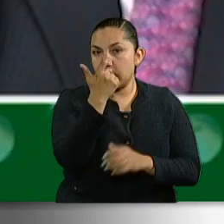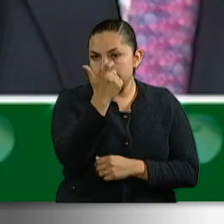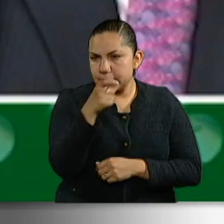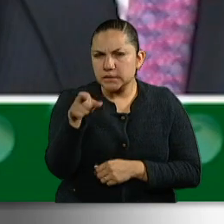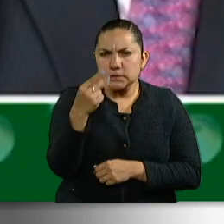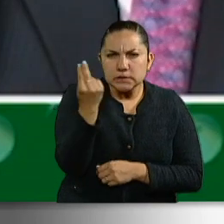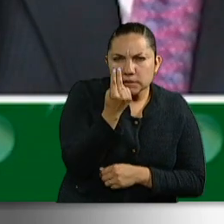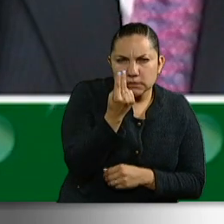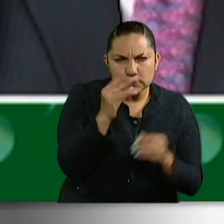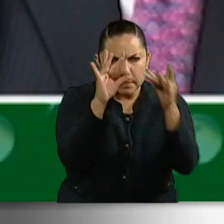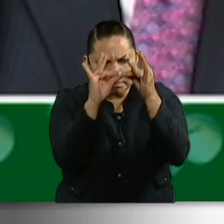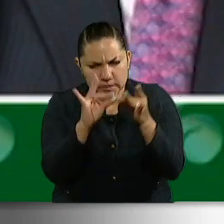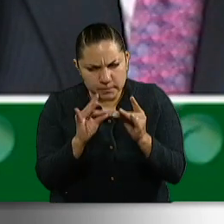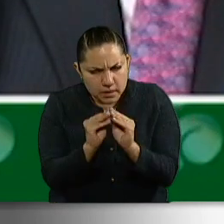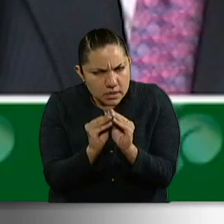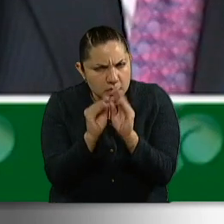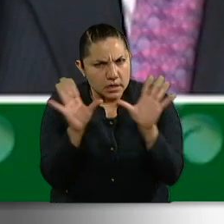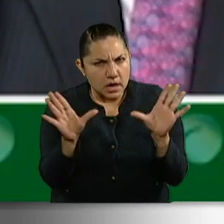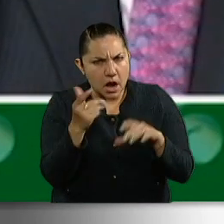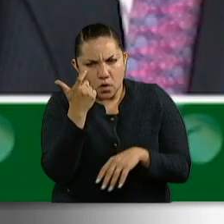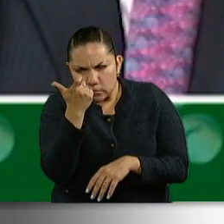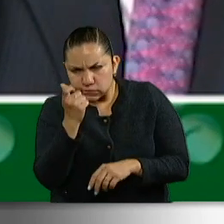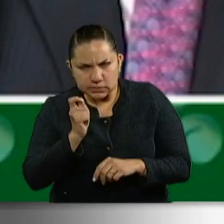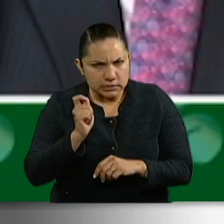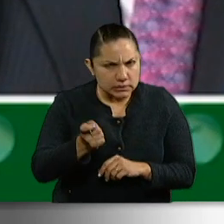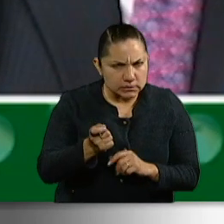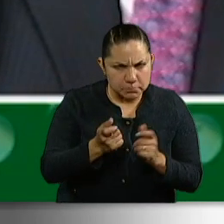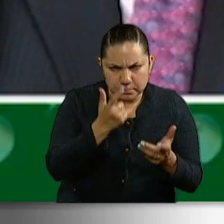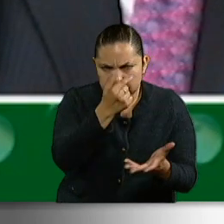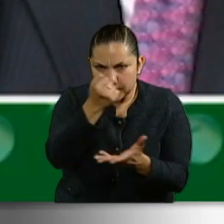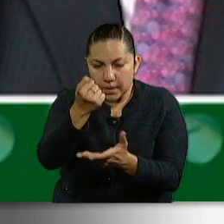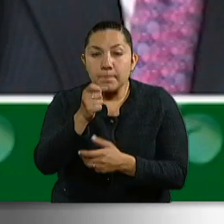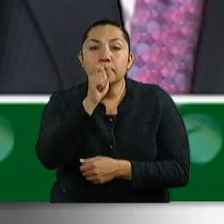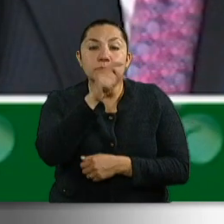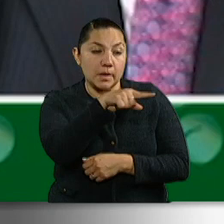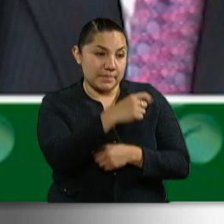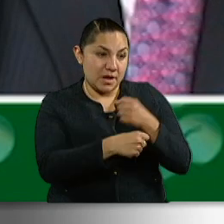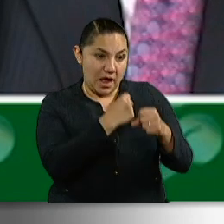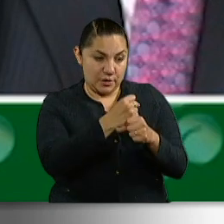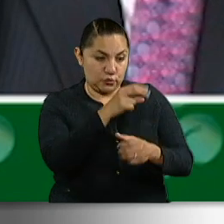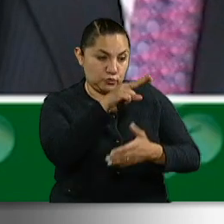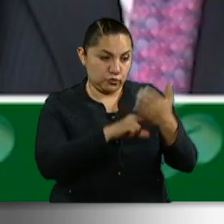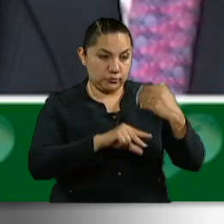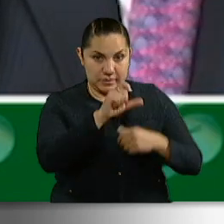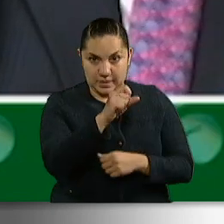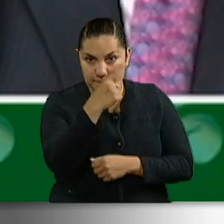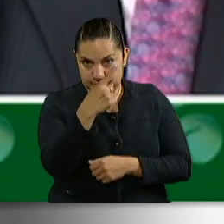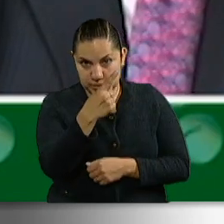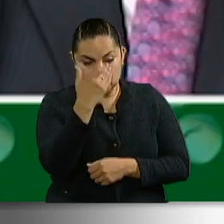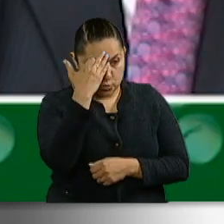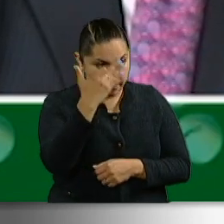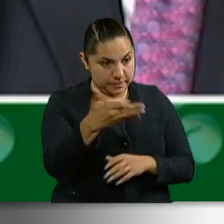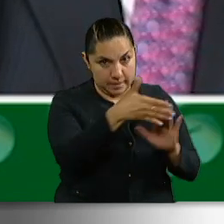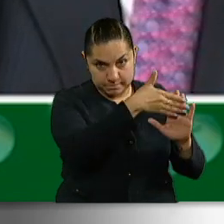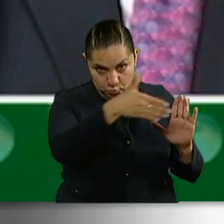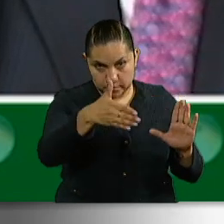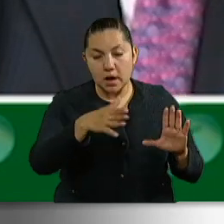Las acciones que emitimos en la revisión de la cuenta pública 2021